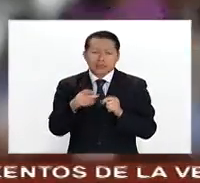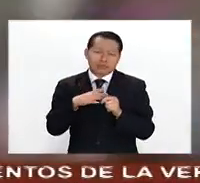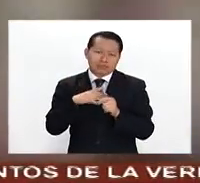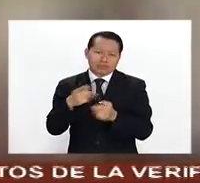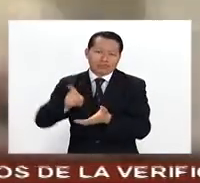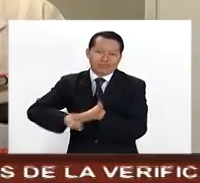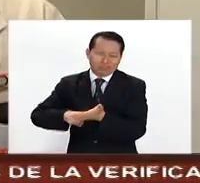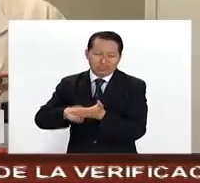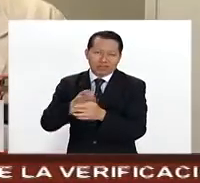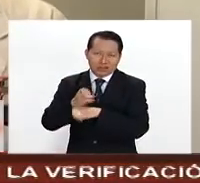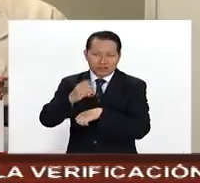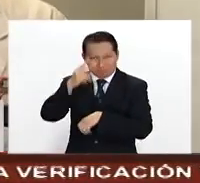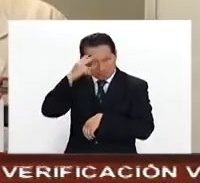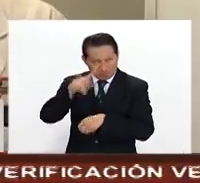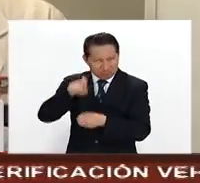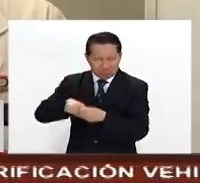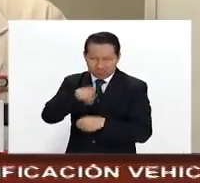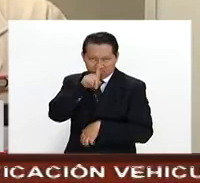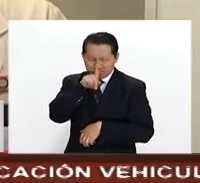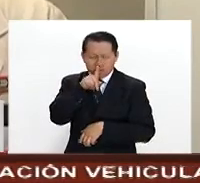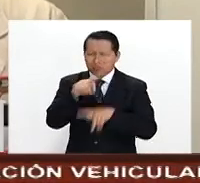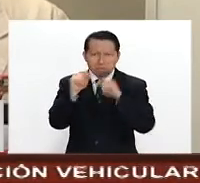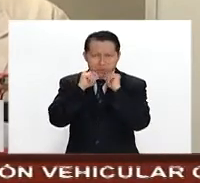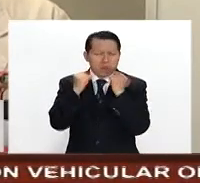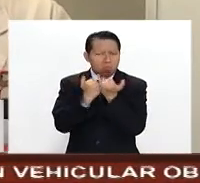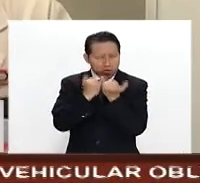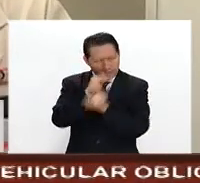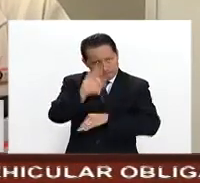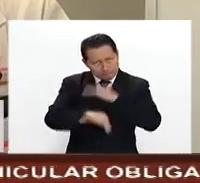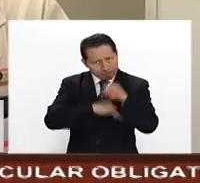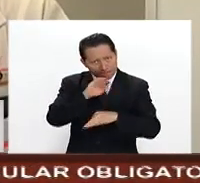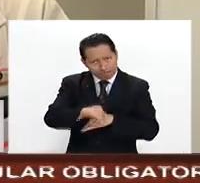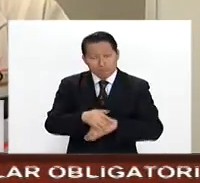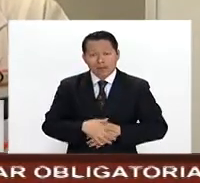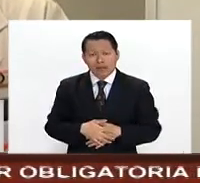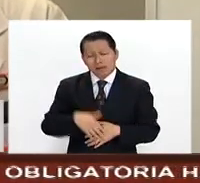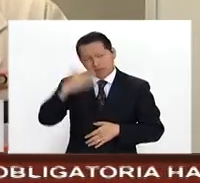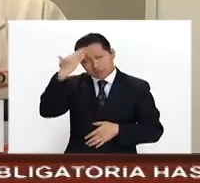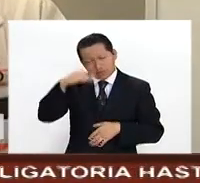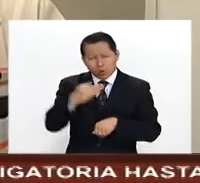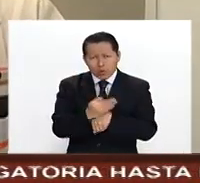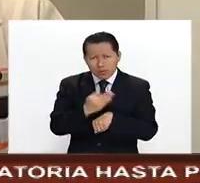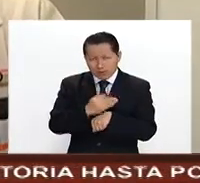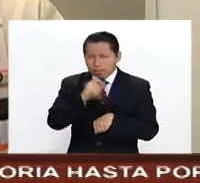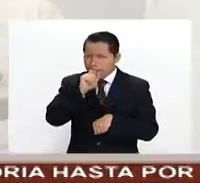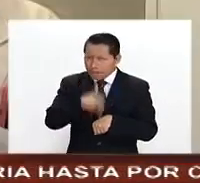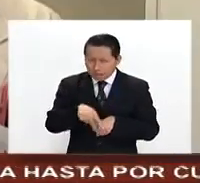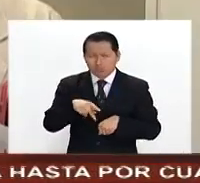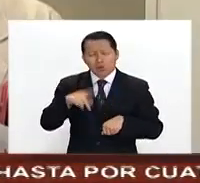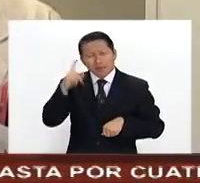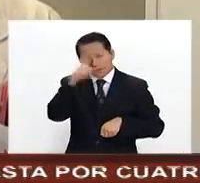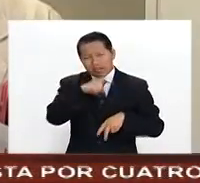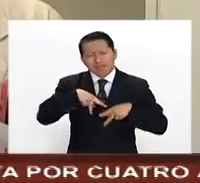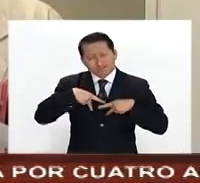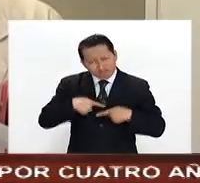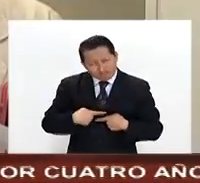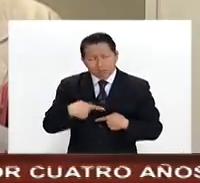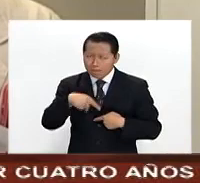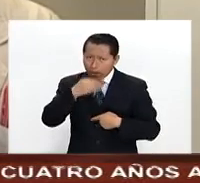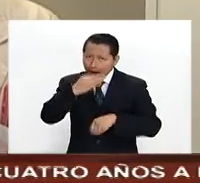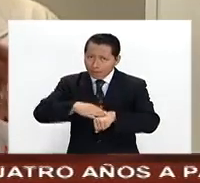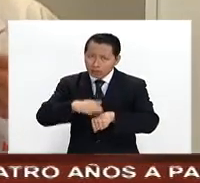derechohabientes. Saber que en estos momentos de dolor y de vulnerabilidad emocional no están solos. Es una consejería